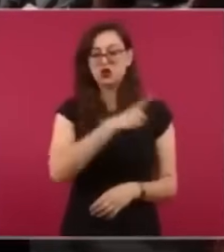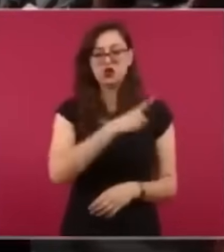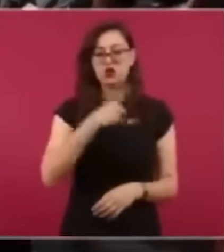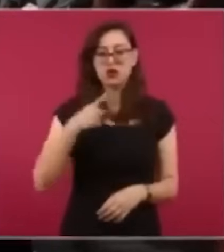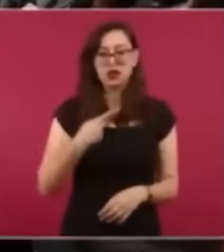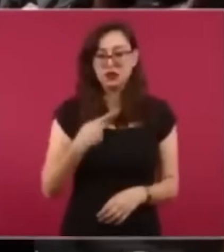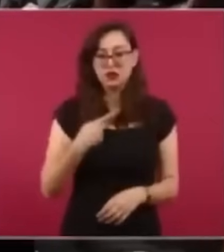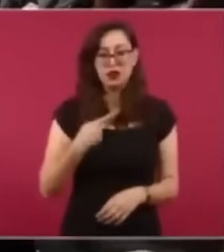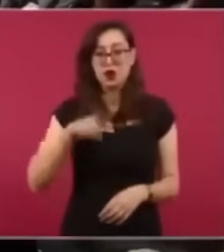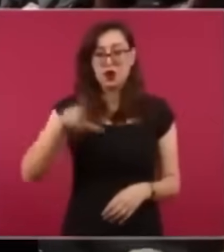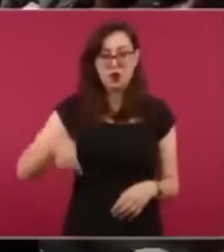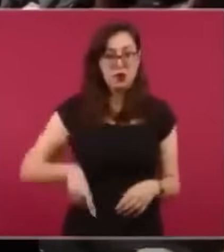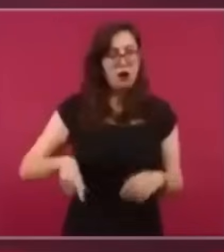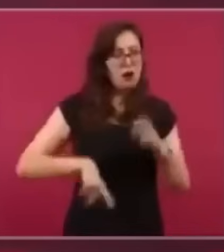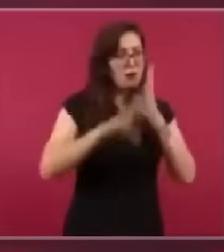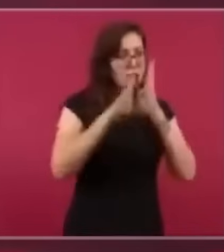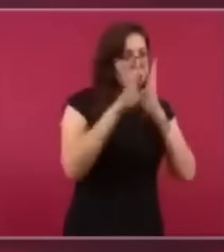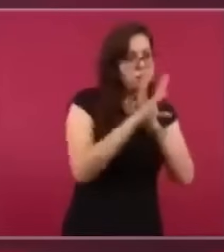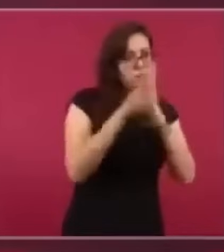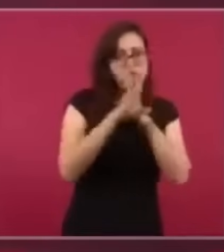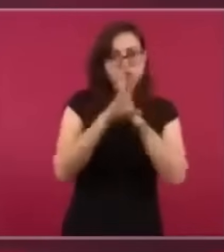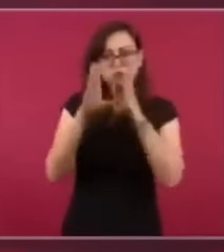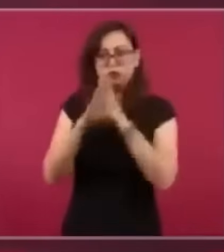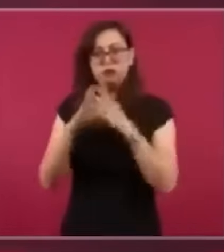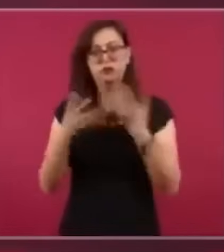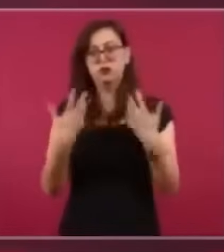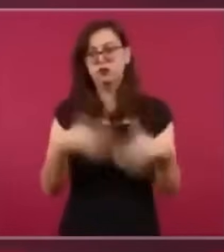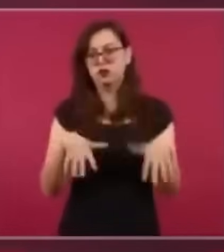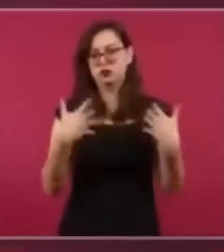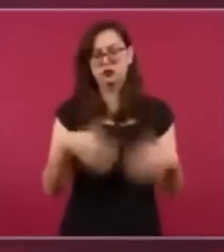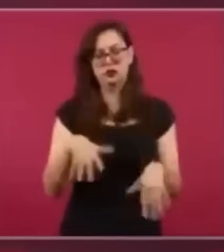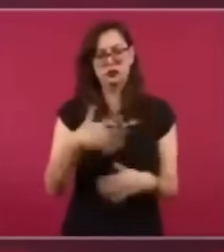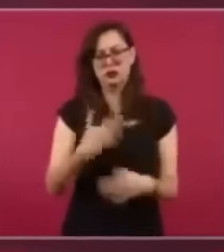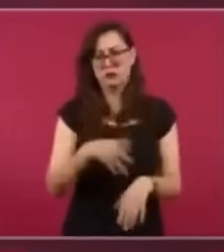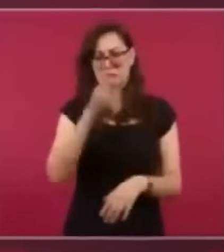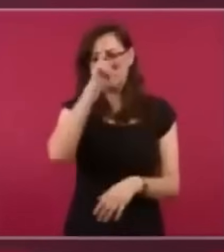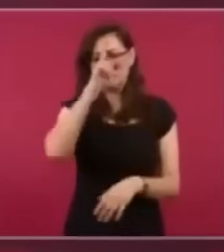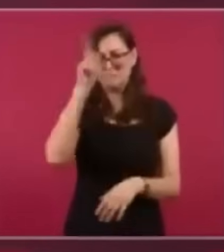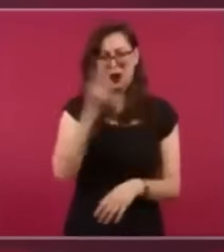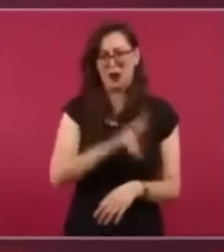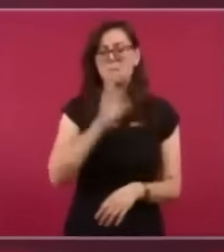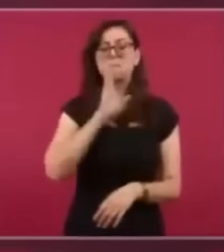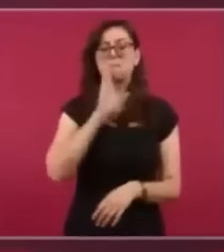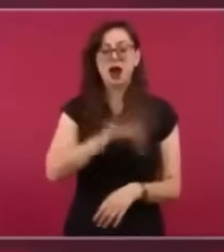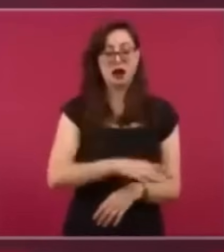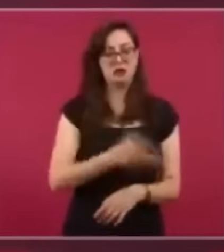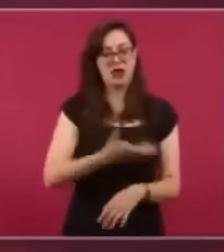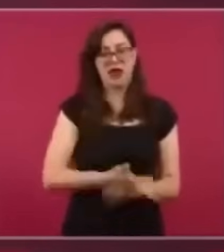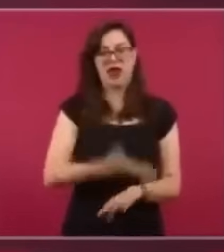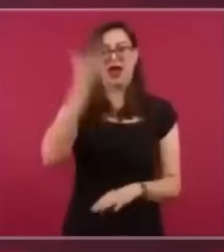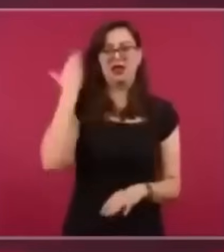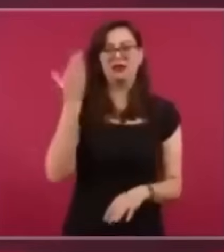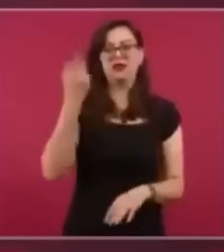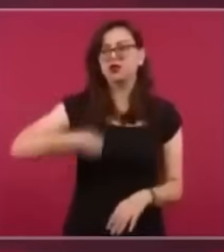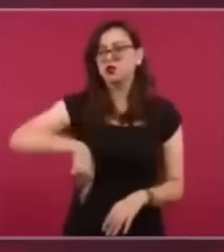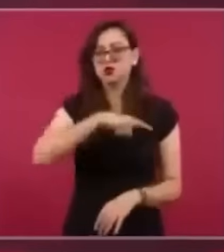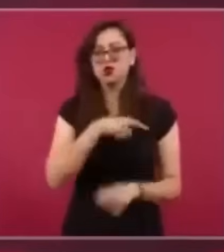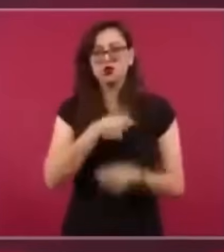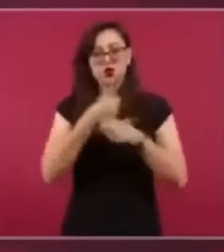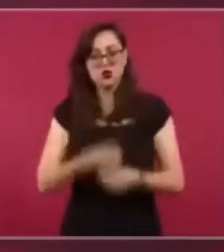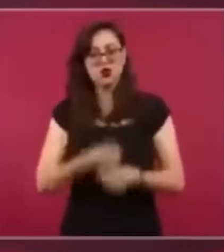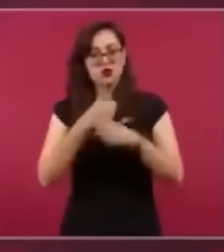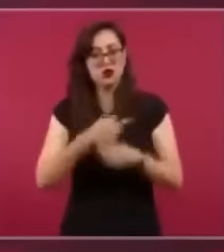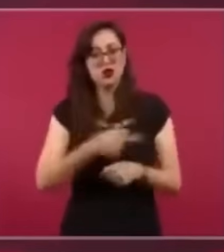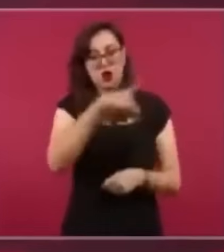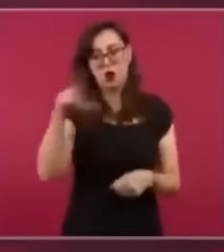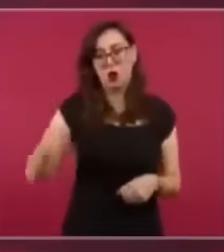estar espiando, que lo padecimos nosotros durante muchos años, independientemente de eso,